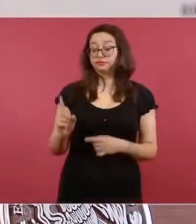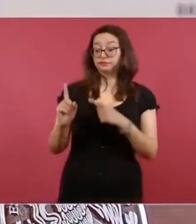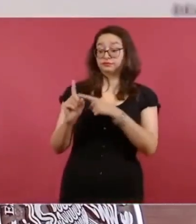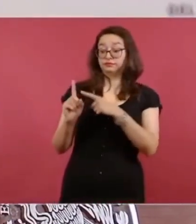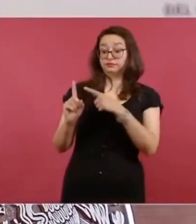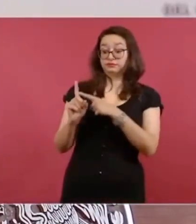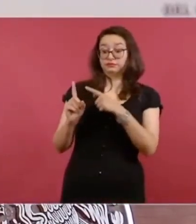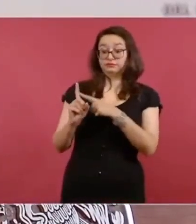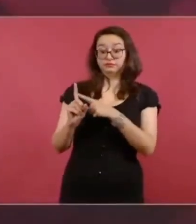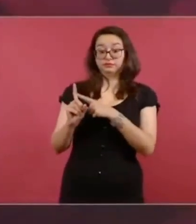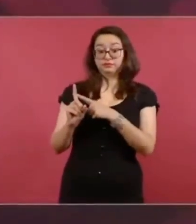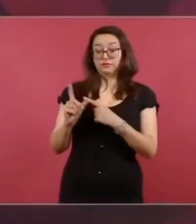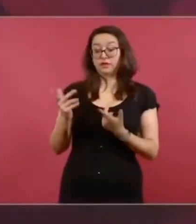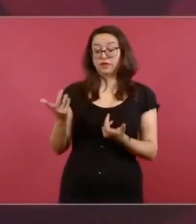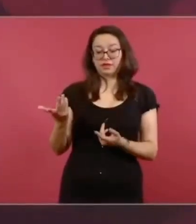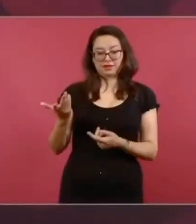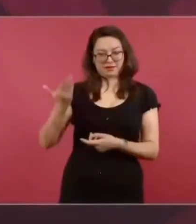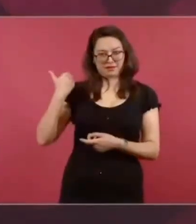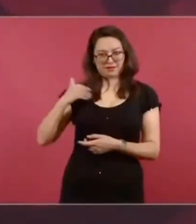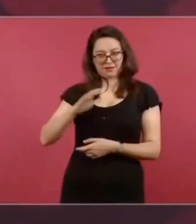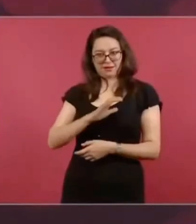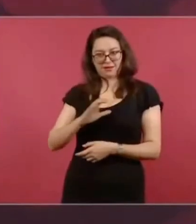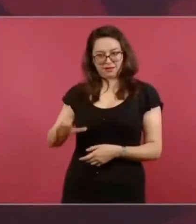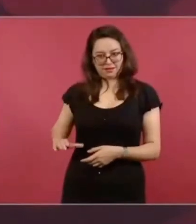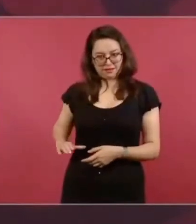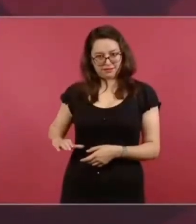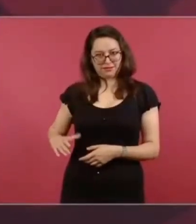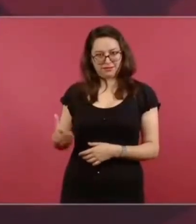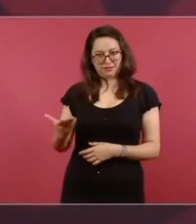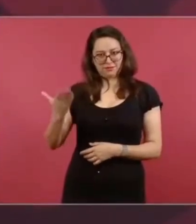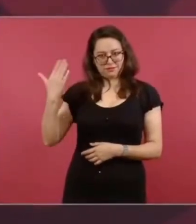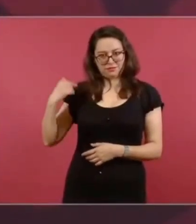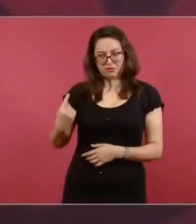93.5 de los votos.